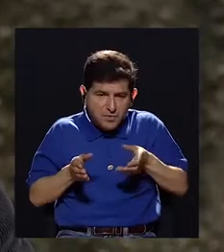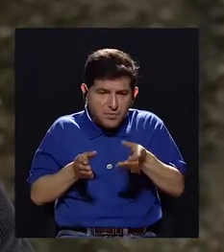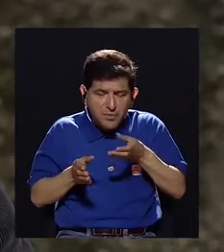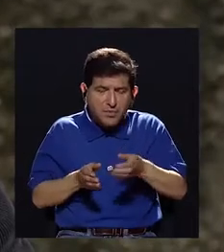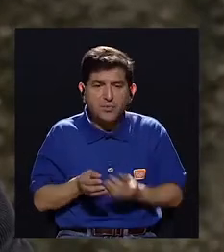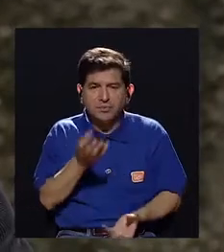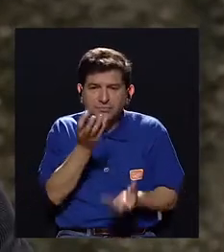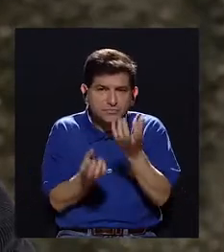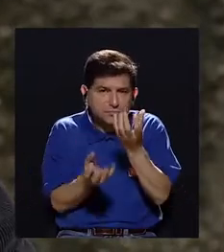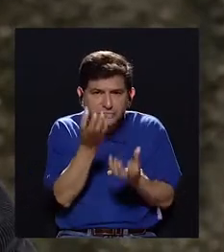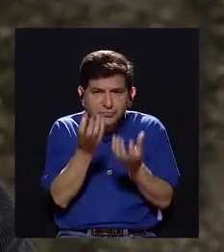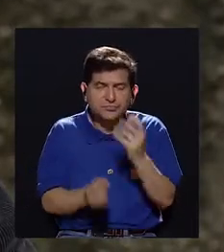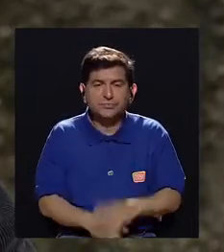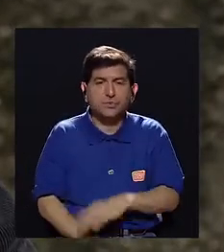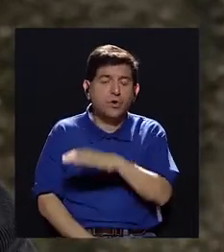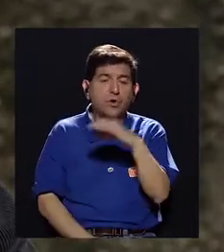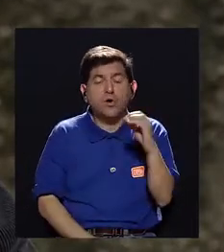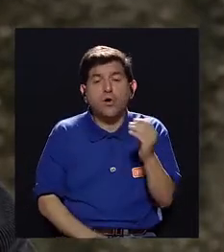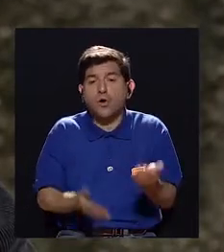los quemadores